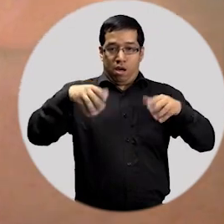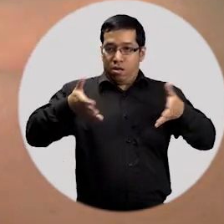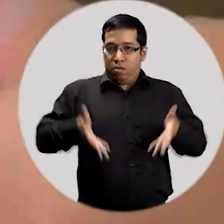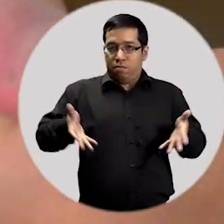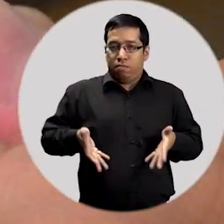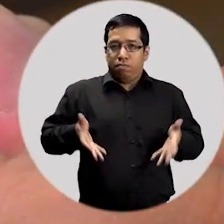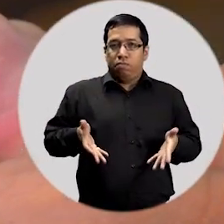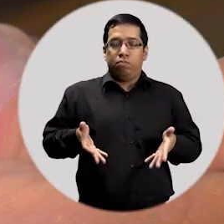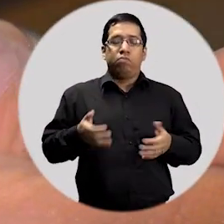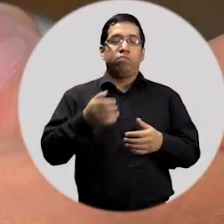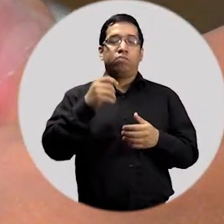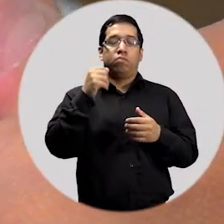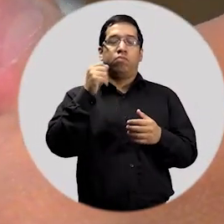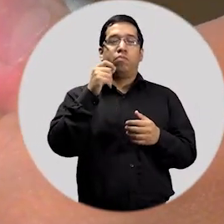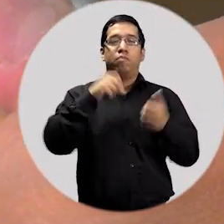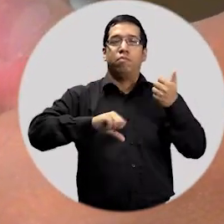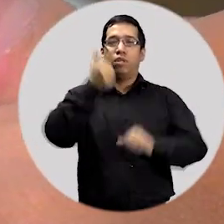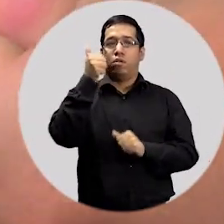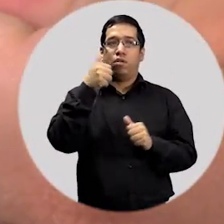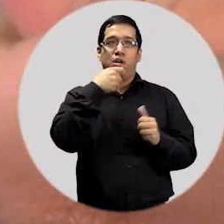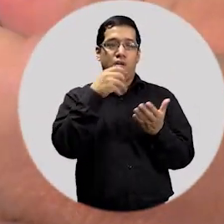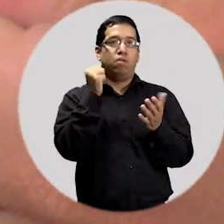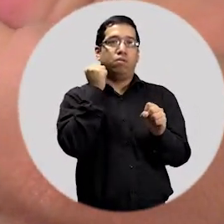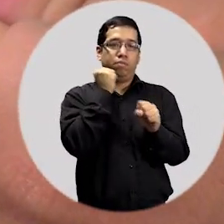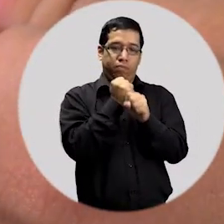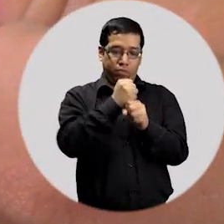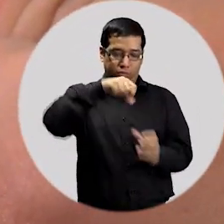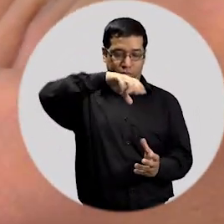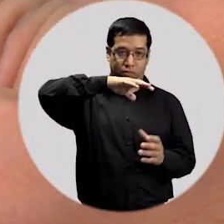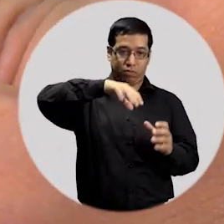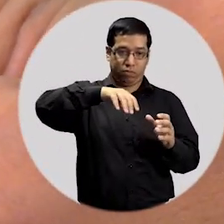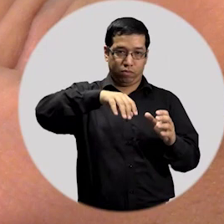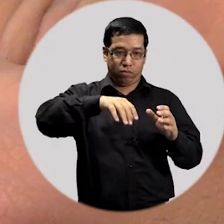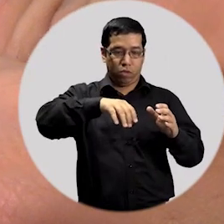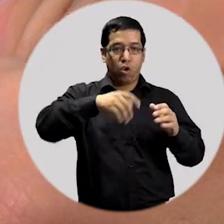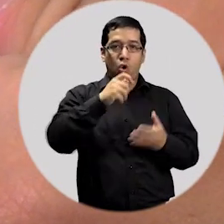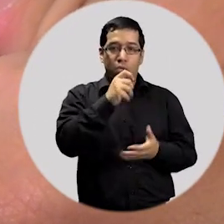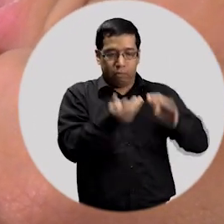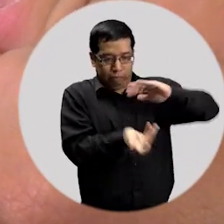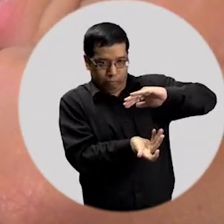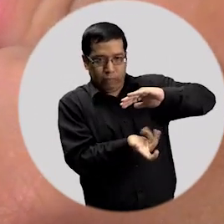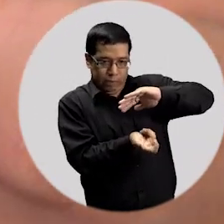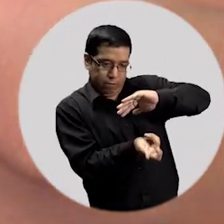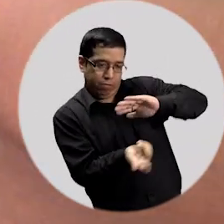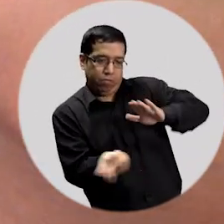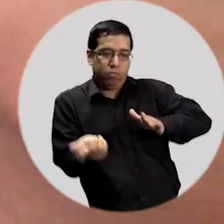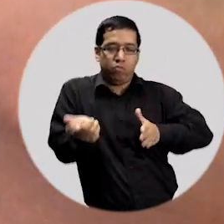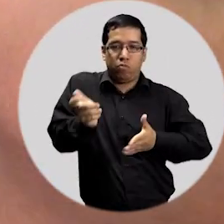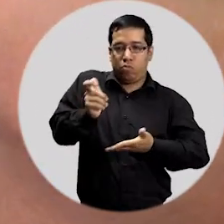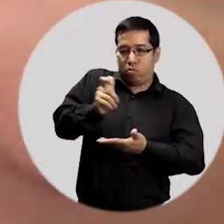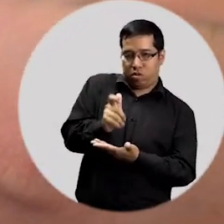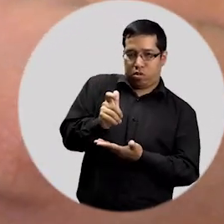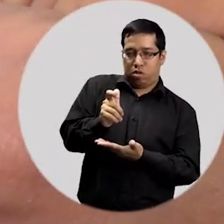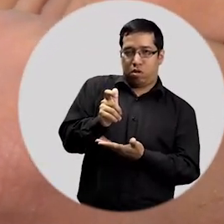Estaría muy lindo empezar a practicar primero en hoja o en cartulina y la pintura que vayamos